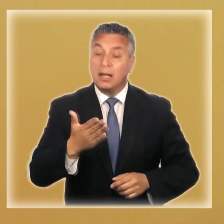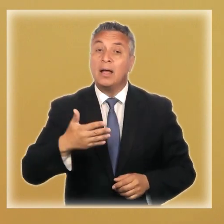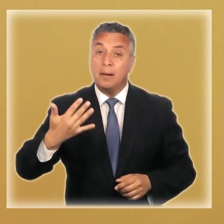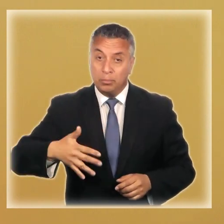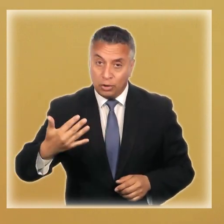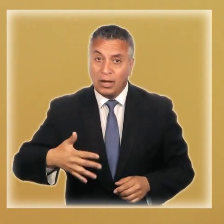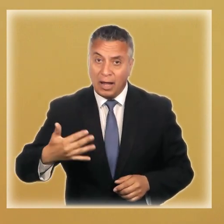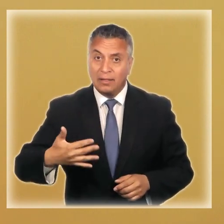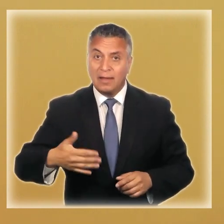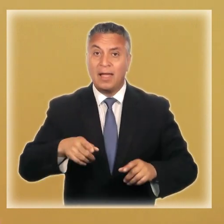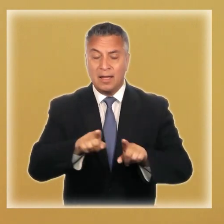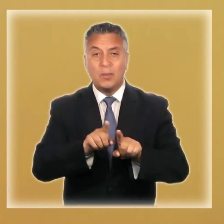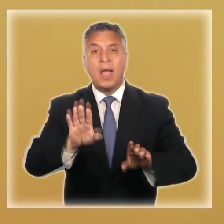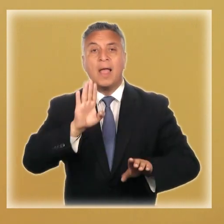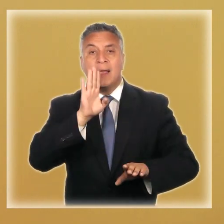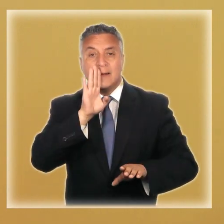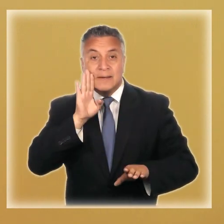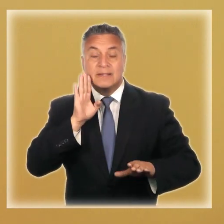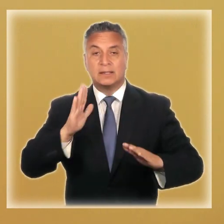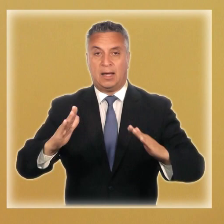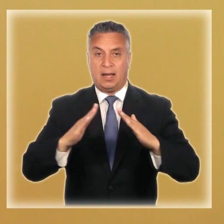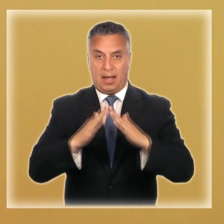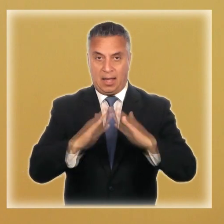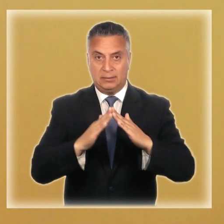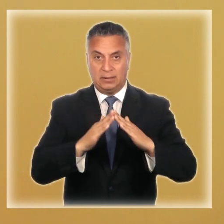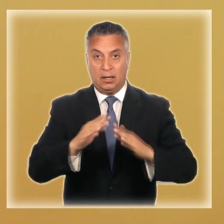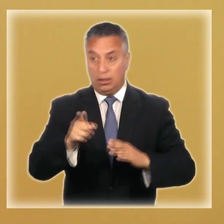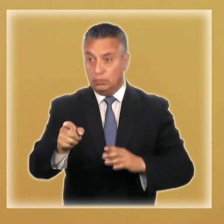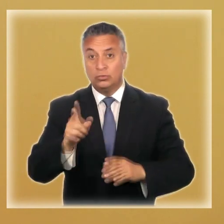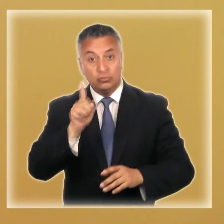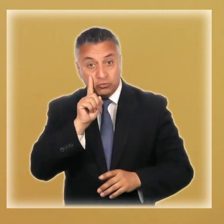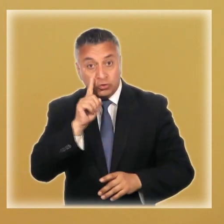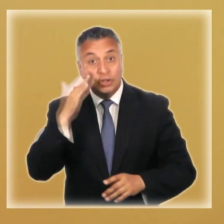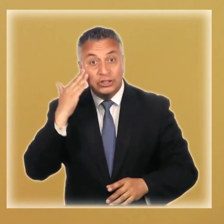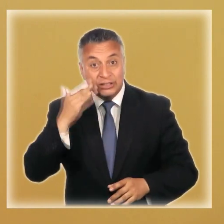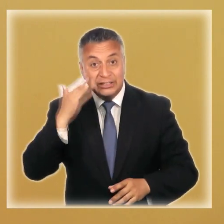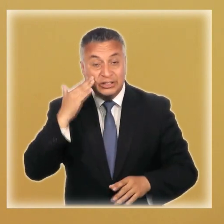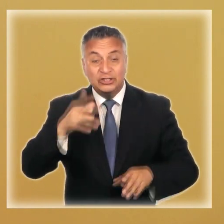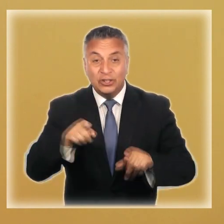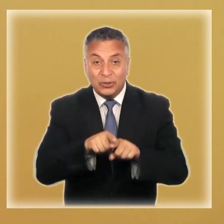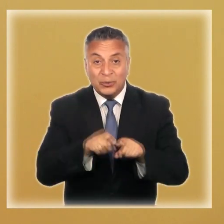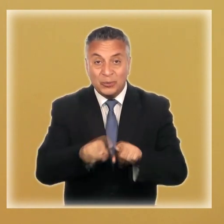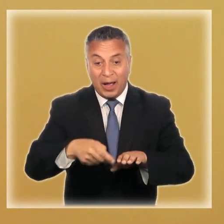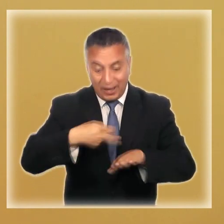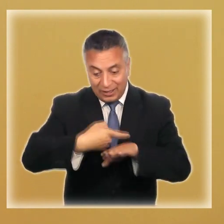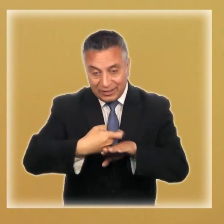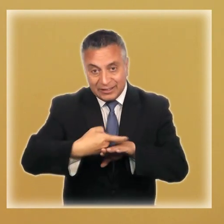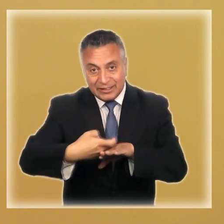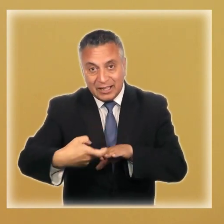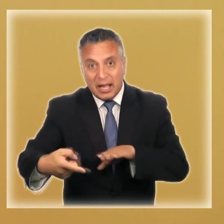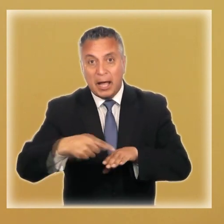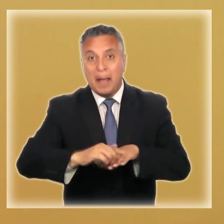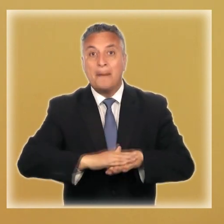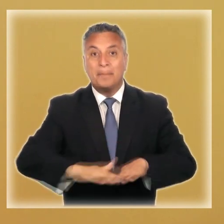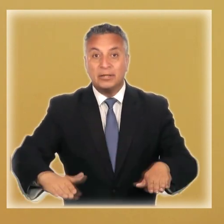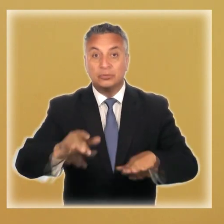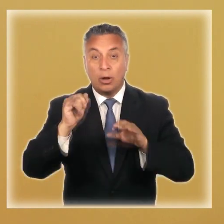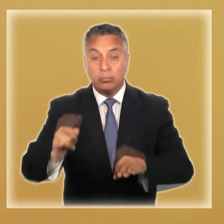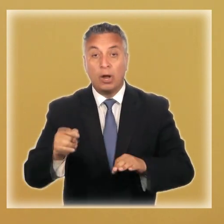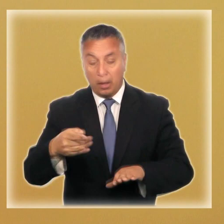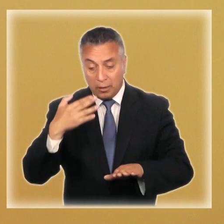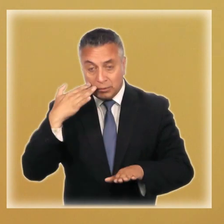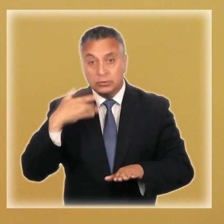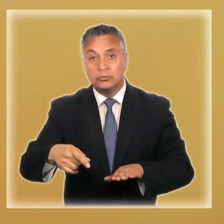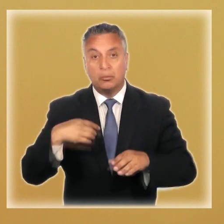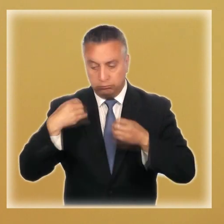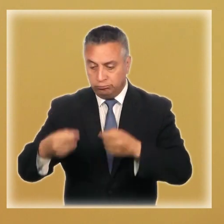importante mantener una higiene de la casa, porque donde hay niños que gatean en el piso, puede ser a veces portado el virus, ¿no